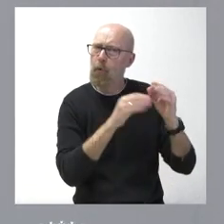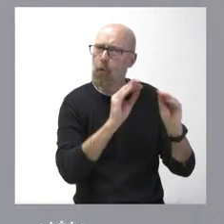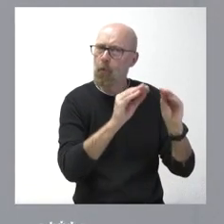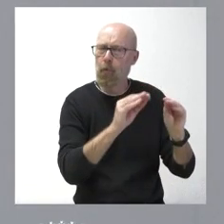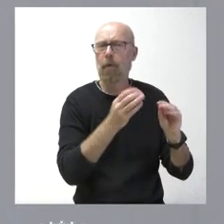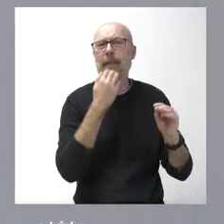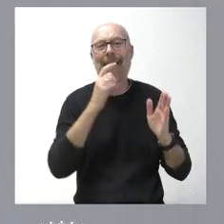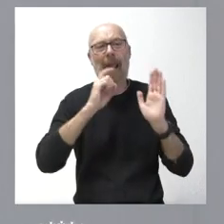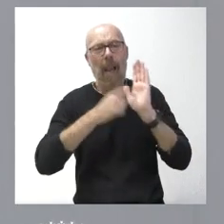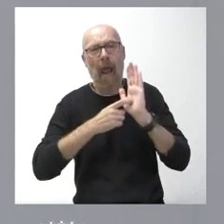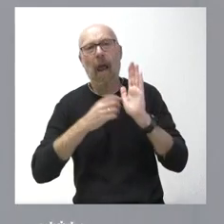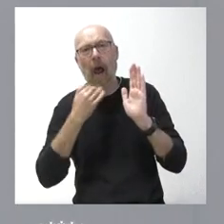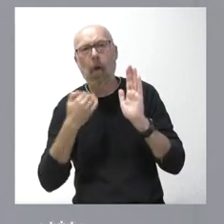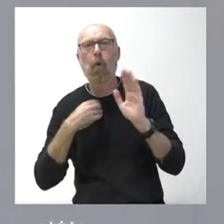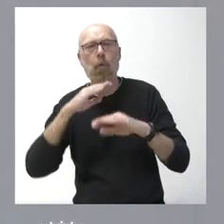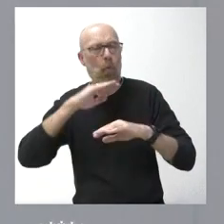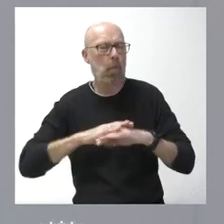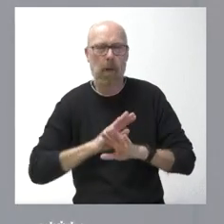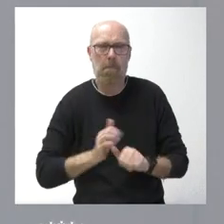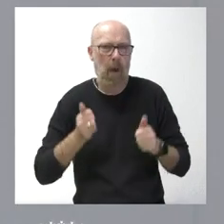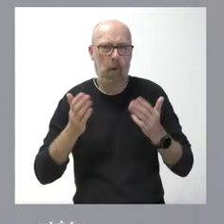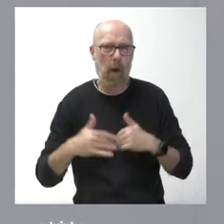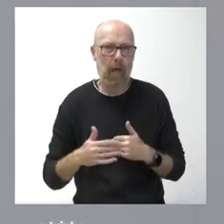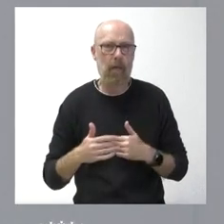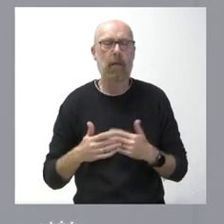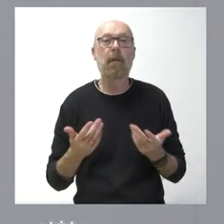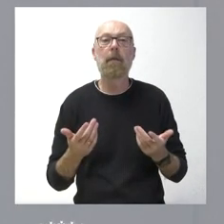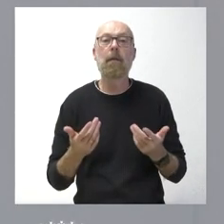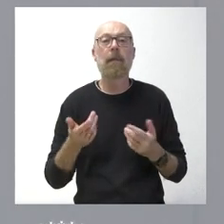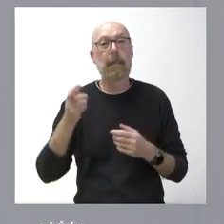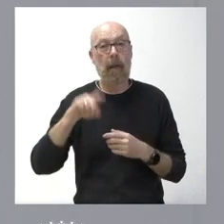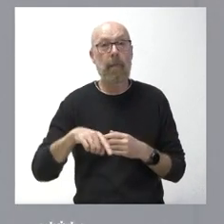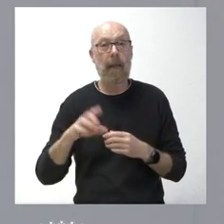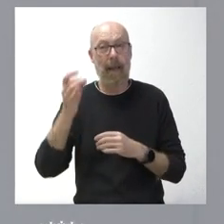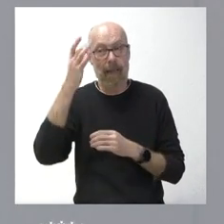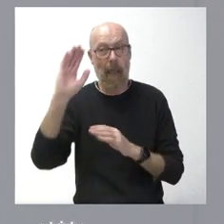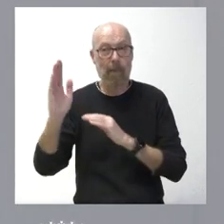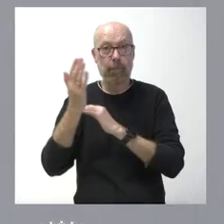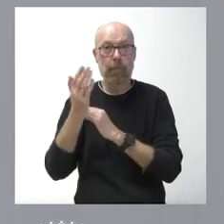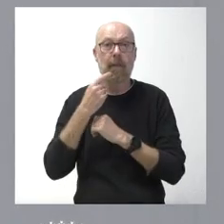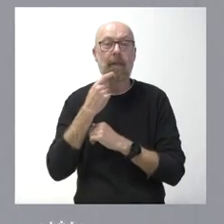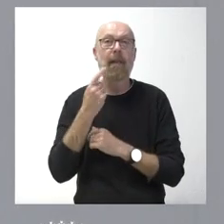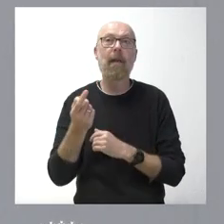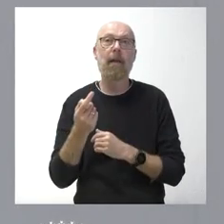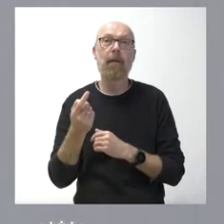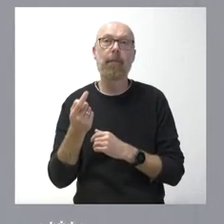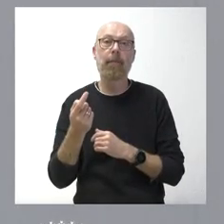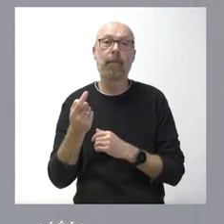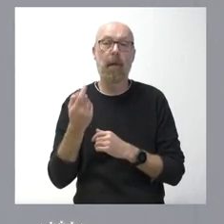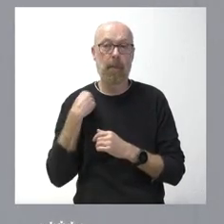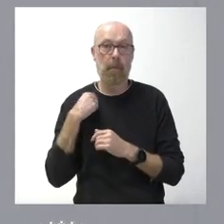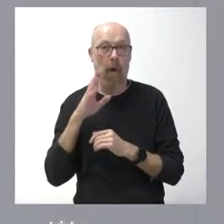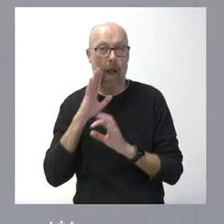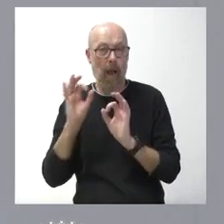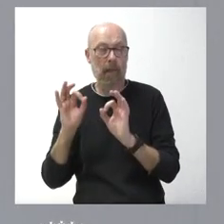leyes y lógicamente son líneas de orientación en el resto también aquella iniciativa nos apuntaban la necesidad No solamente de lo que usted plantea sino